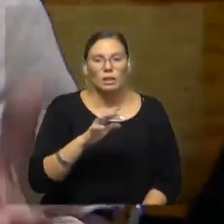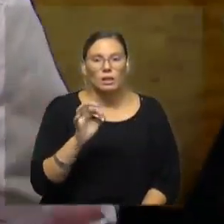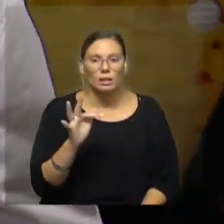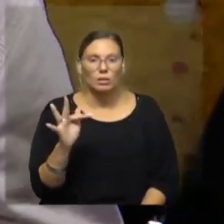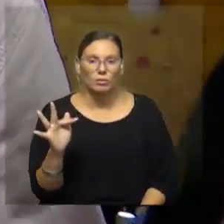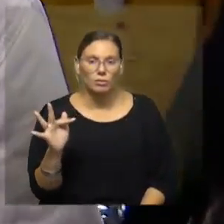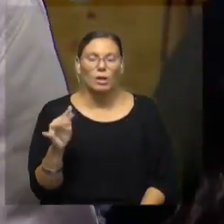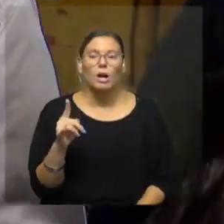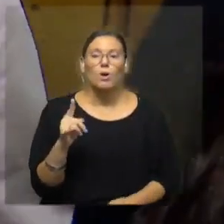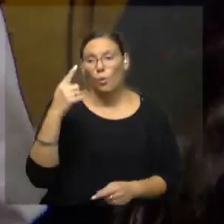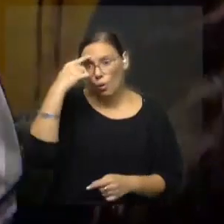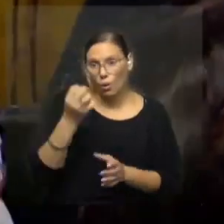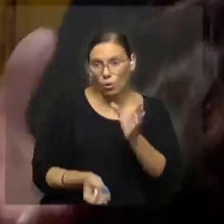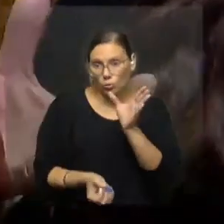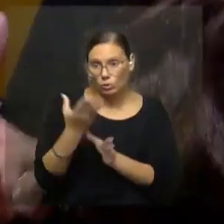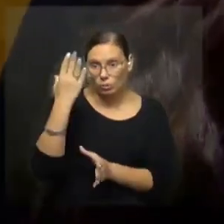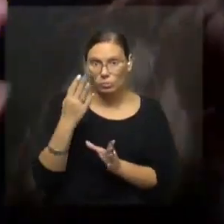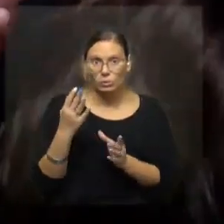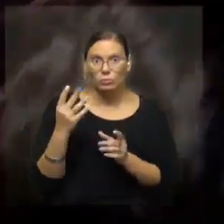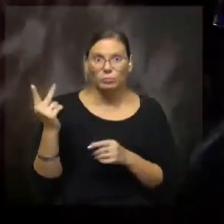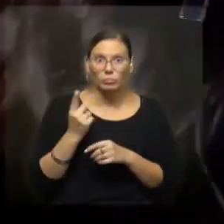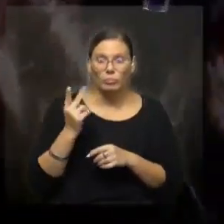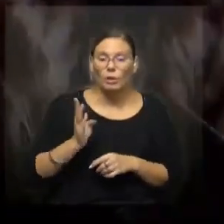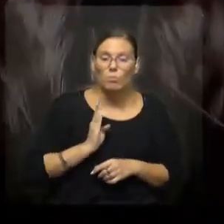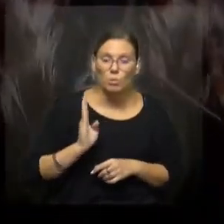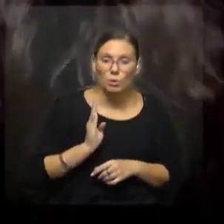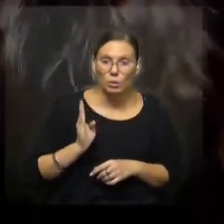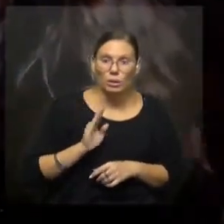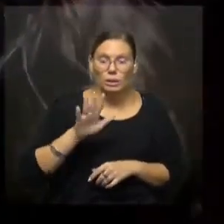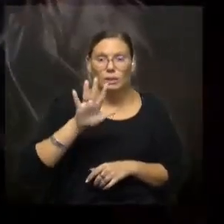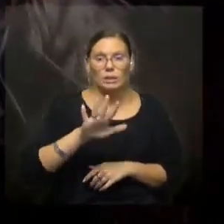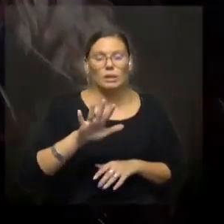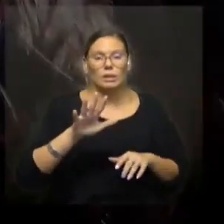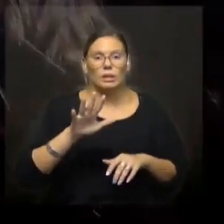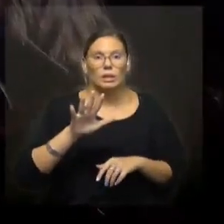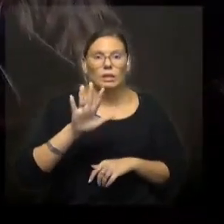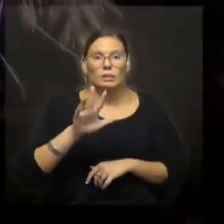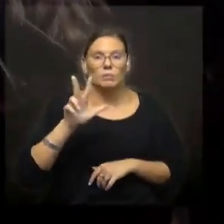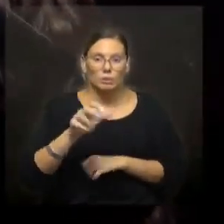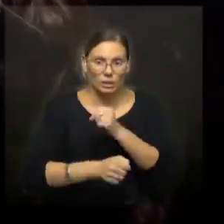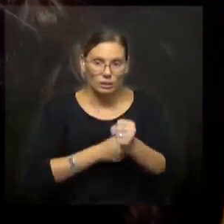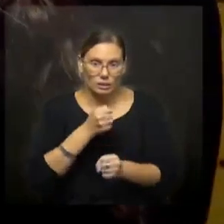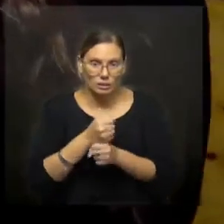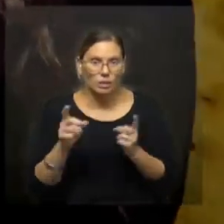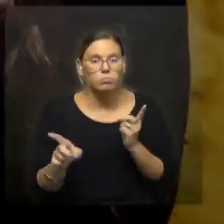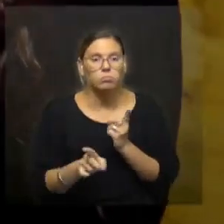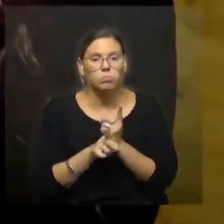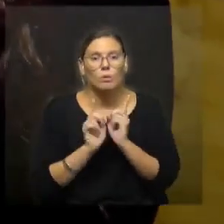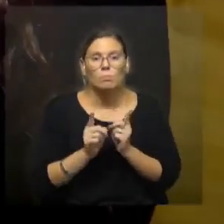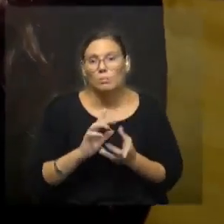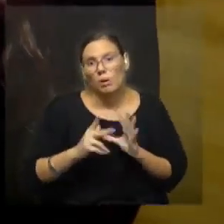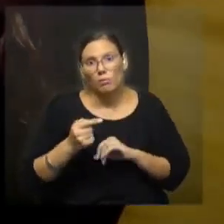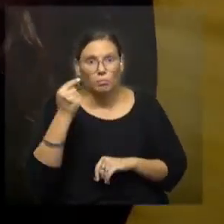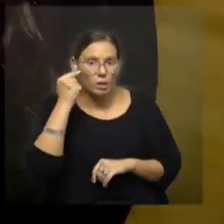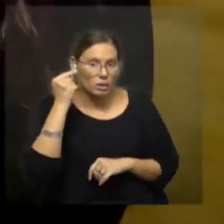un concepto, esencialmente, que es el que manejamos con Gaby, dos mujeres de 53 años que nos encontramos con que teníamos como un mismo pienso